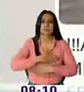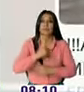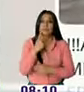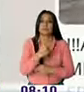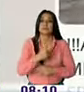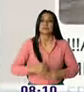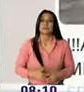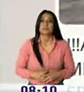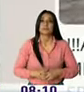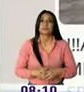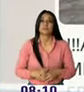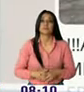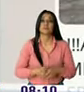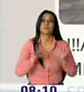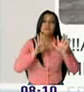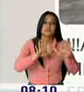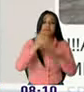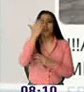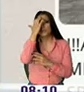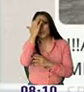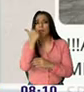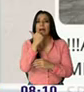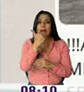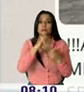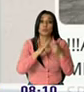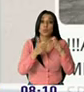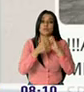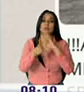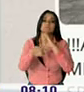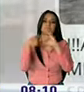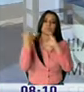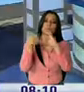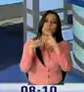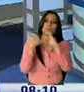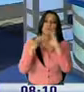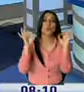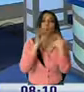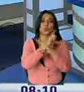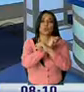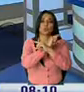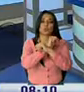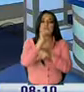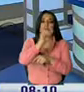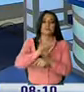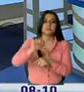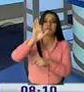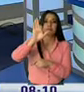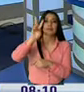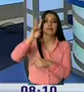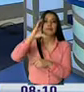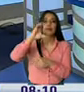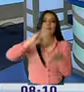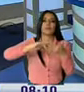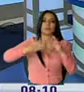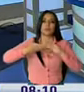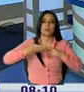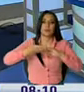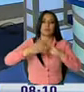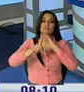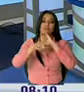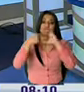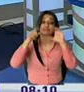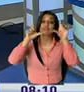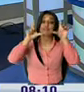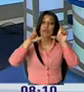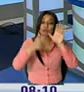Sus preocupaciones a nuestro WhatsApp y también a la línea de Twitter, TVC La Comunidad, con fotografías que inmediatamente